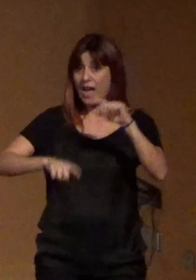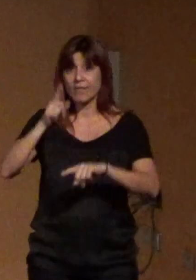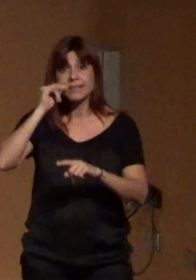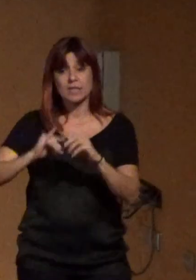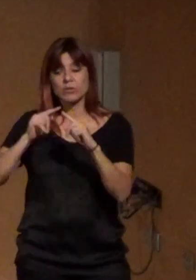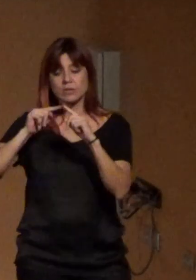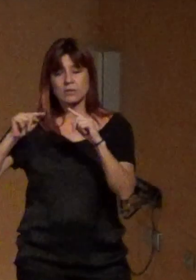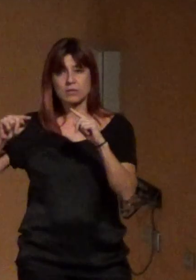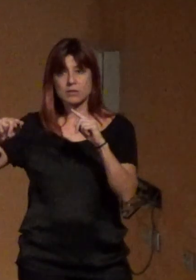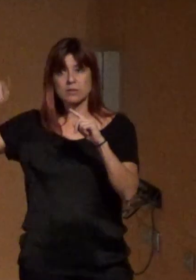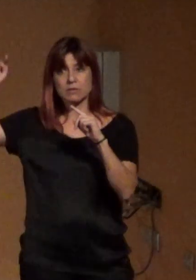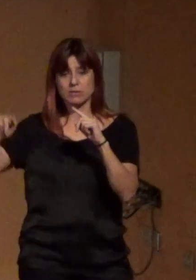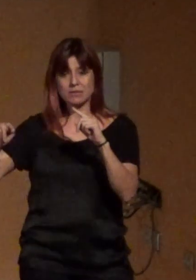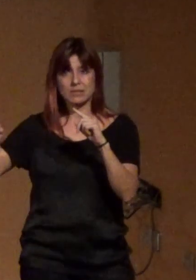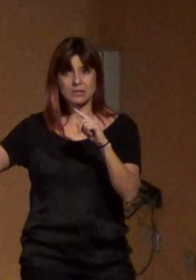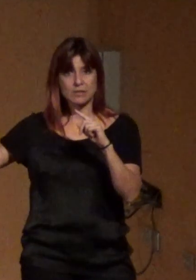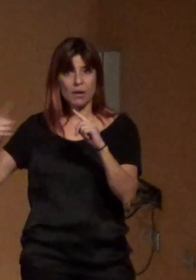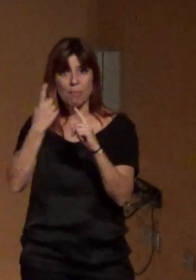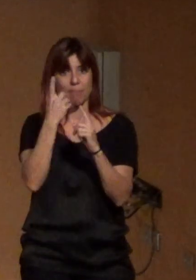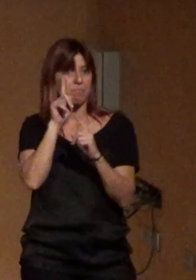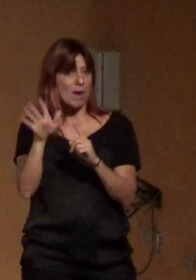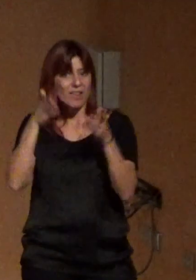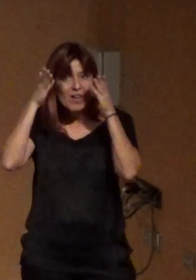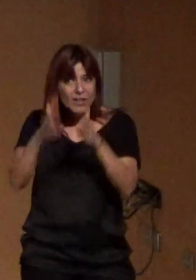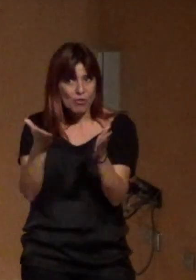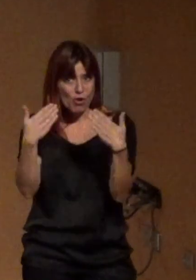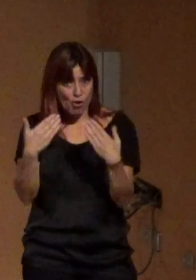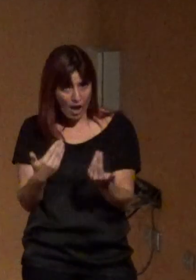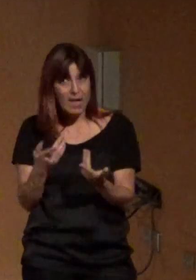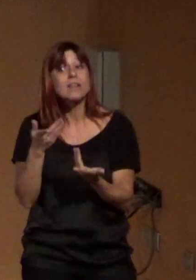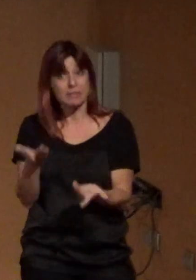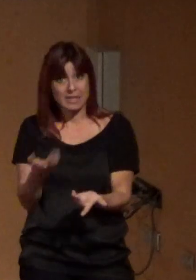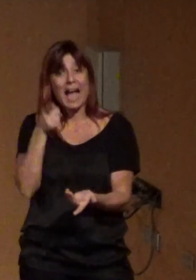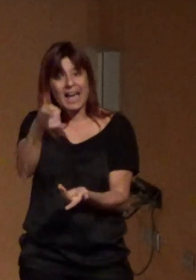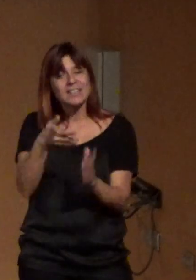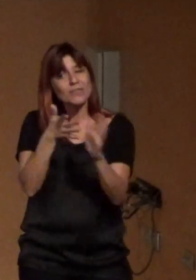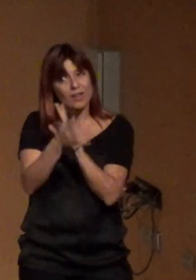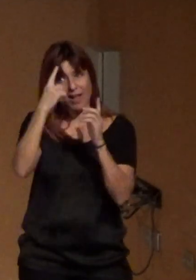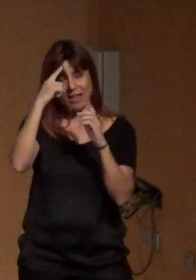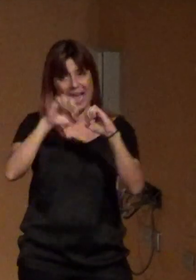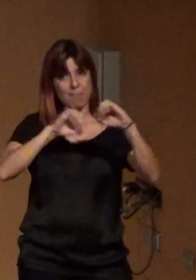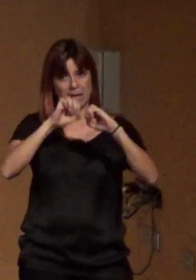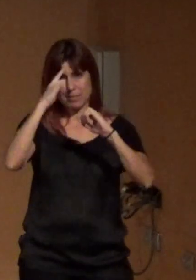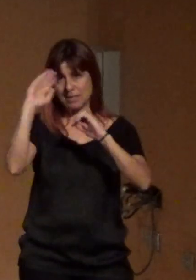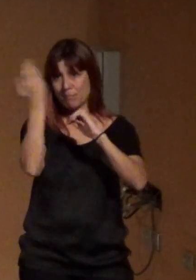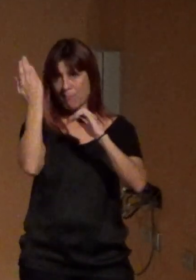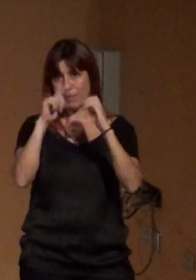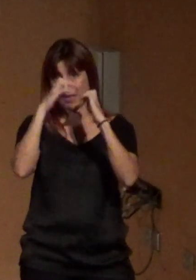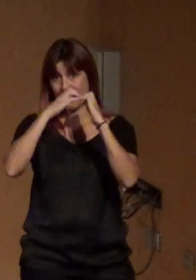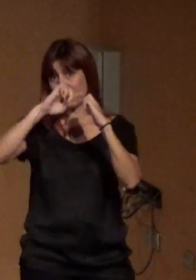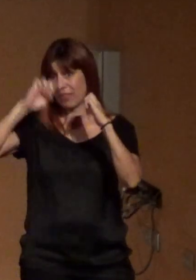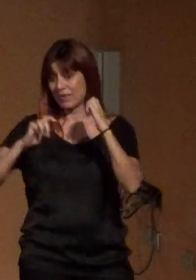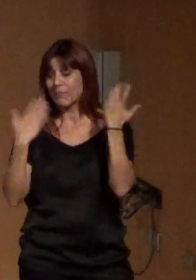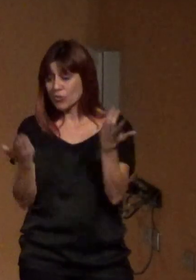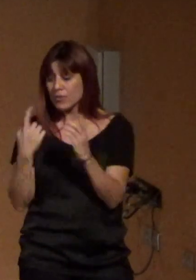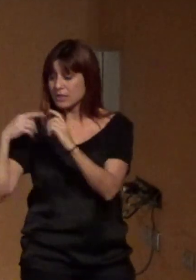ausentes y que parecen TDAH y que parecen inatentos, son trastornos de la actividad eléctrica cerebral. Las crisis sutiles que pueden pasar inadvertidas, y el electro sí